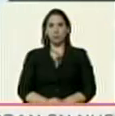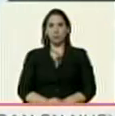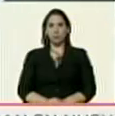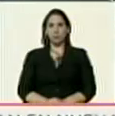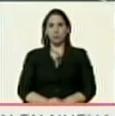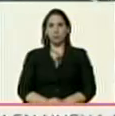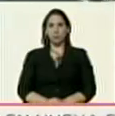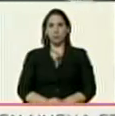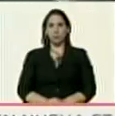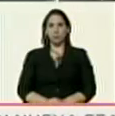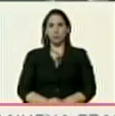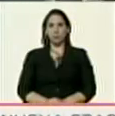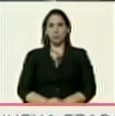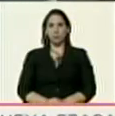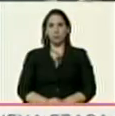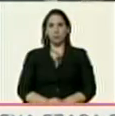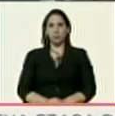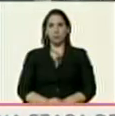De